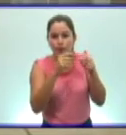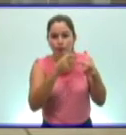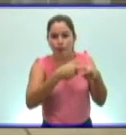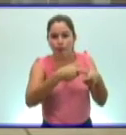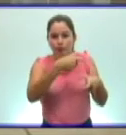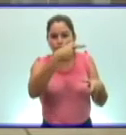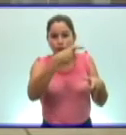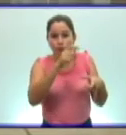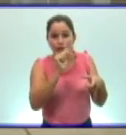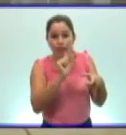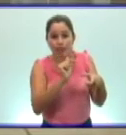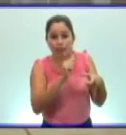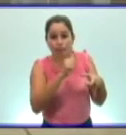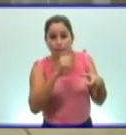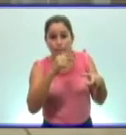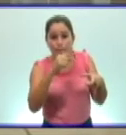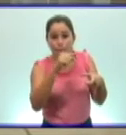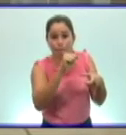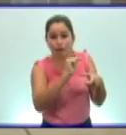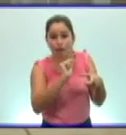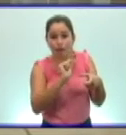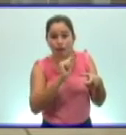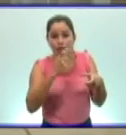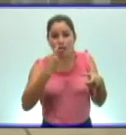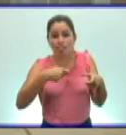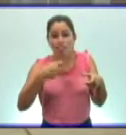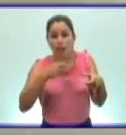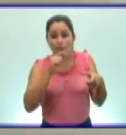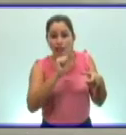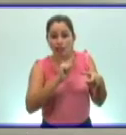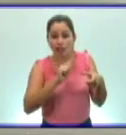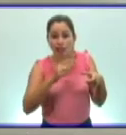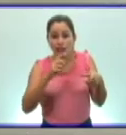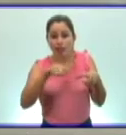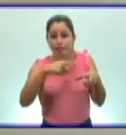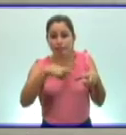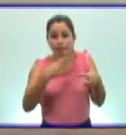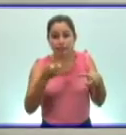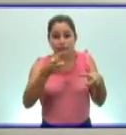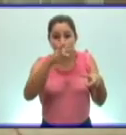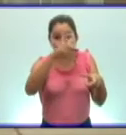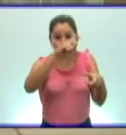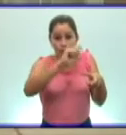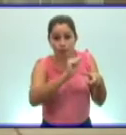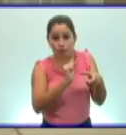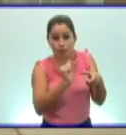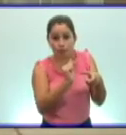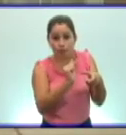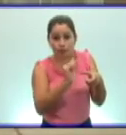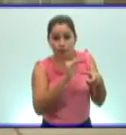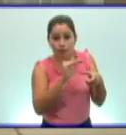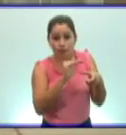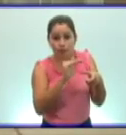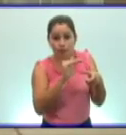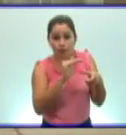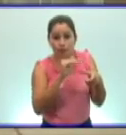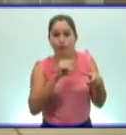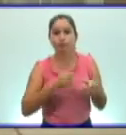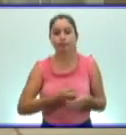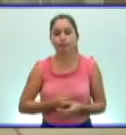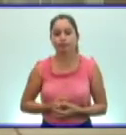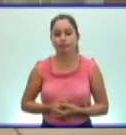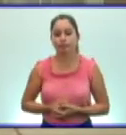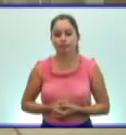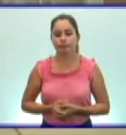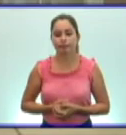esa marca de enrase o aforo debe estar la disolución que debemos preparar. Vamos entonces